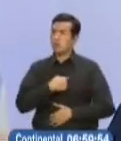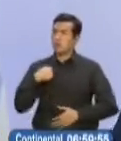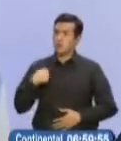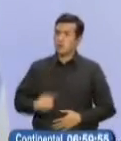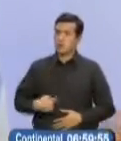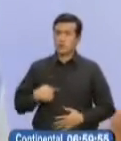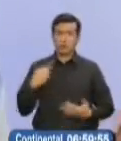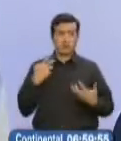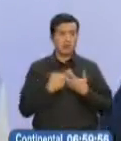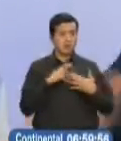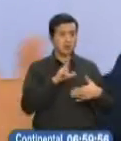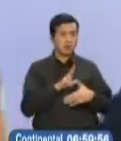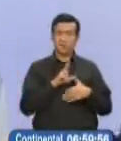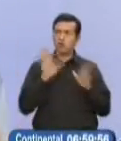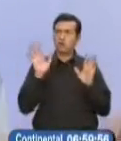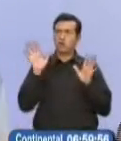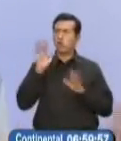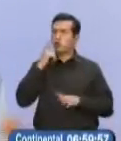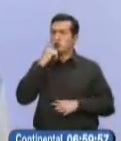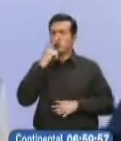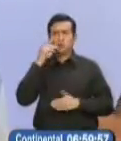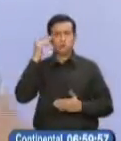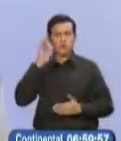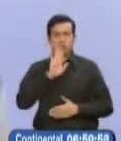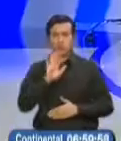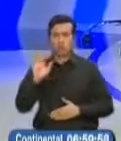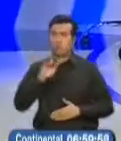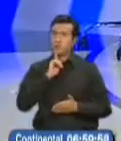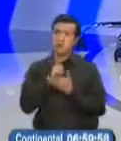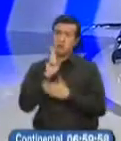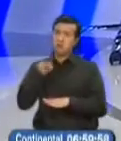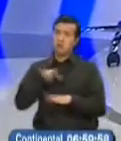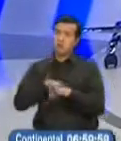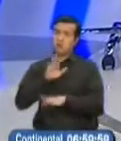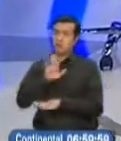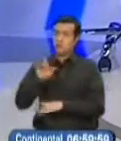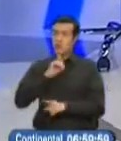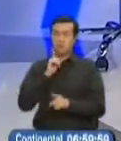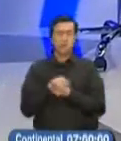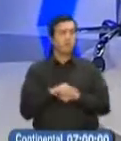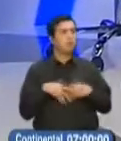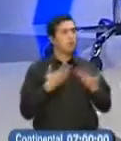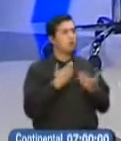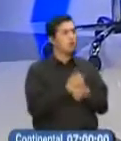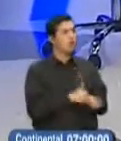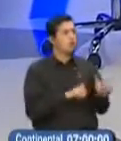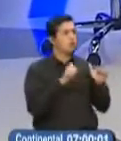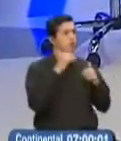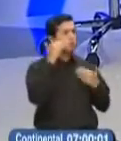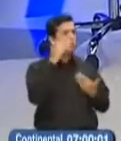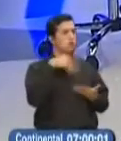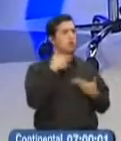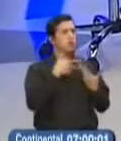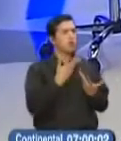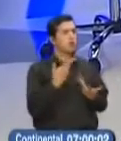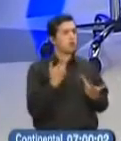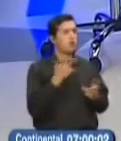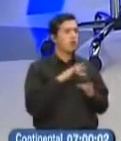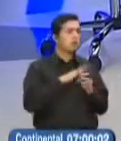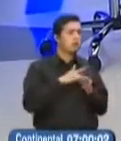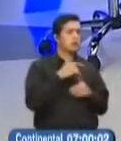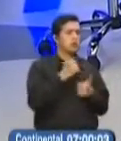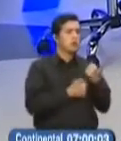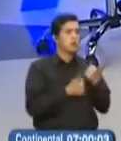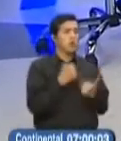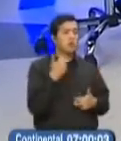se relacione con América Latina, porque son intereses políticos, que son normales. Pero esa integración para generar autonomía política, ¿cuál es el riesgo que nos, o cuál